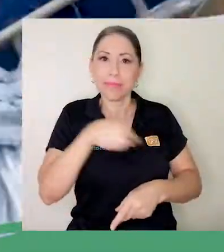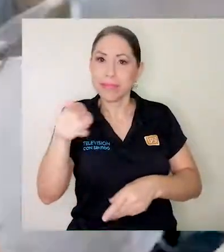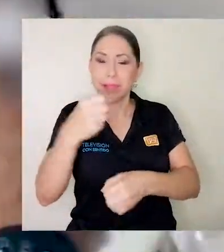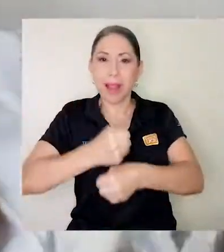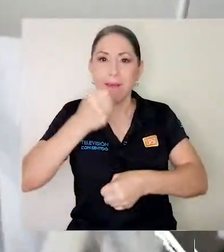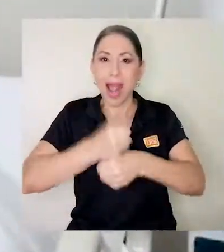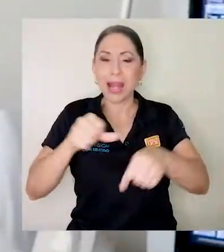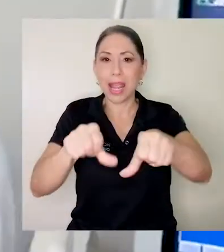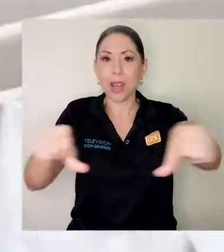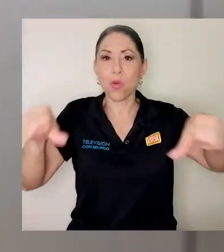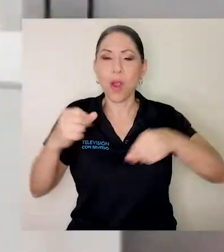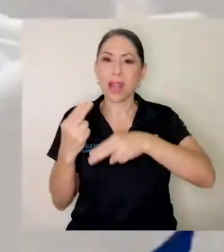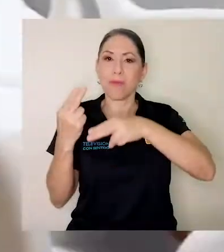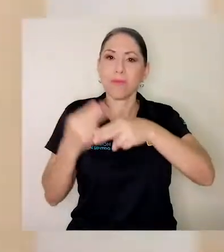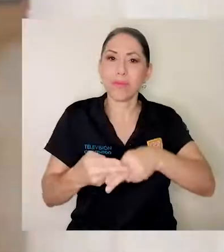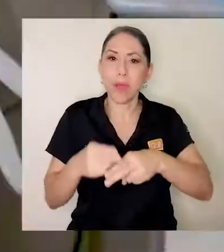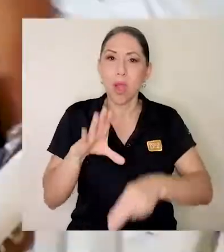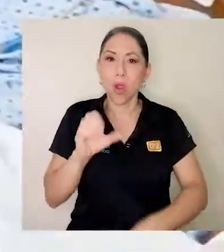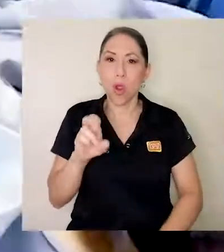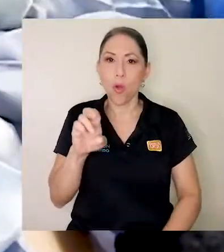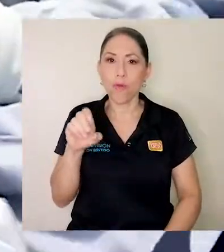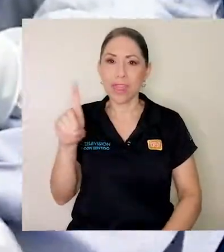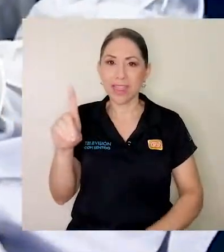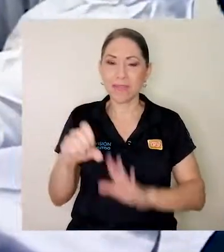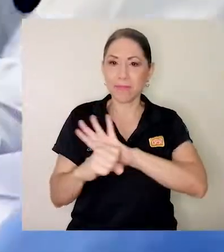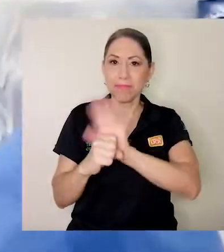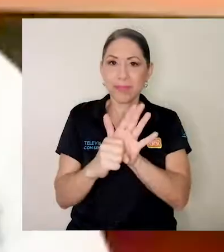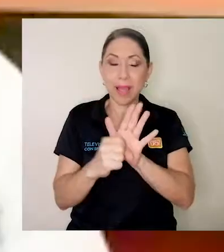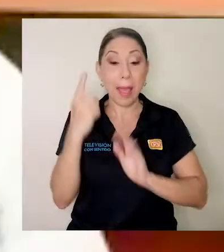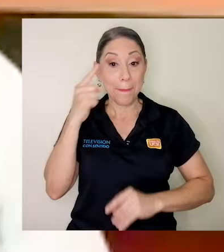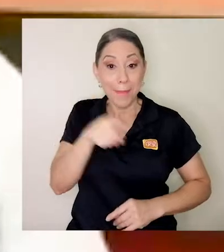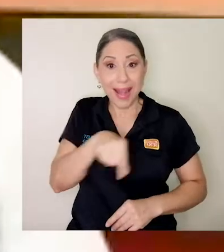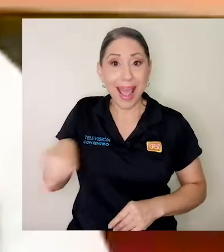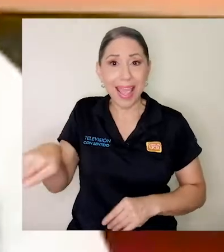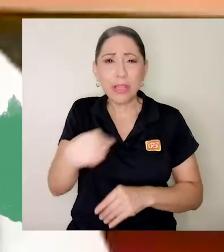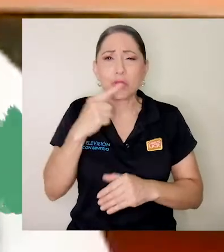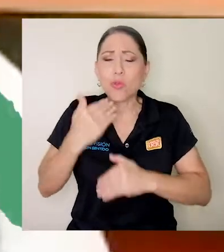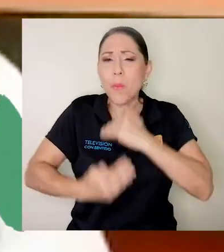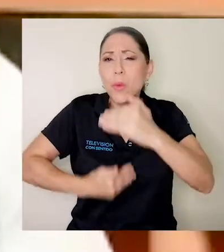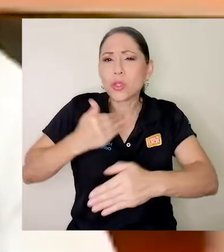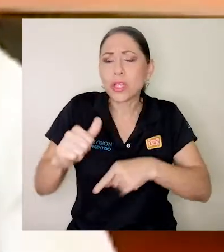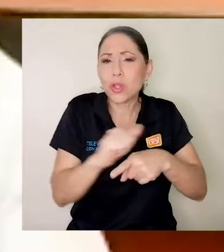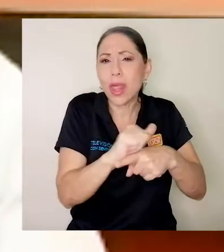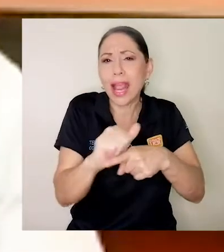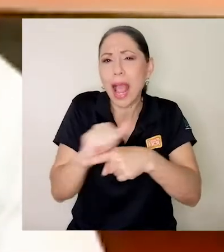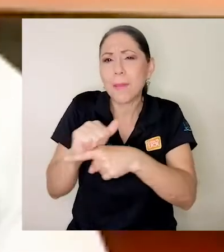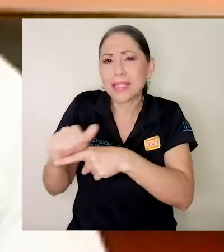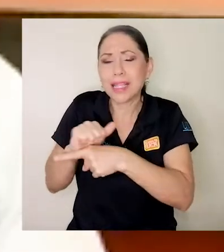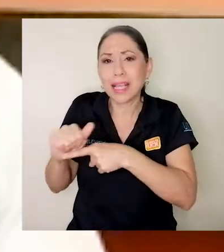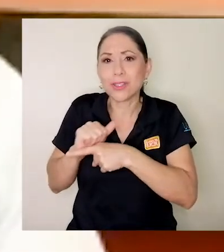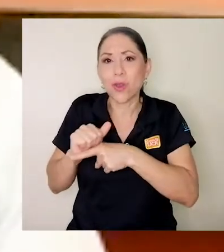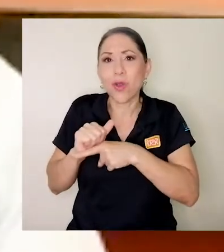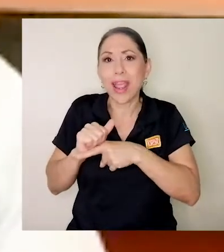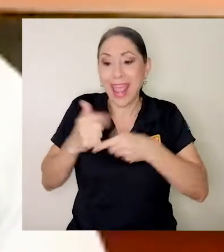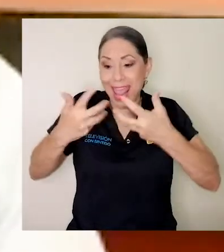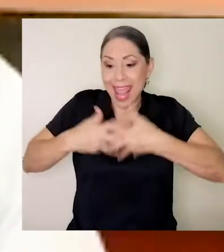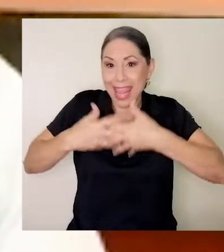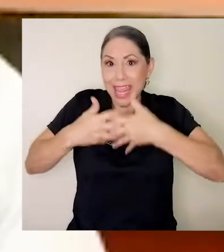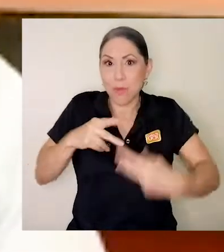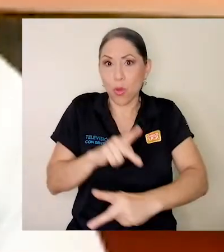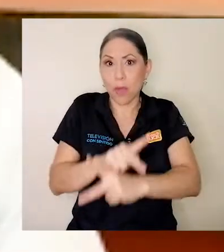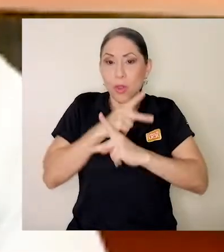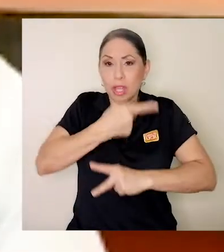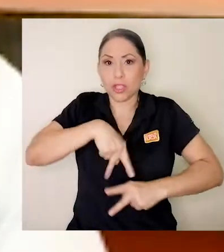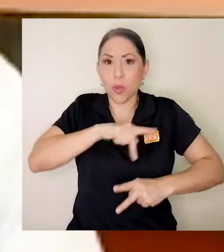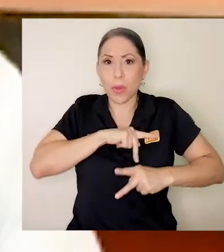ellas, entonces, hay protocolos muy rigurosos, todo un proceso de capacitación sobre cómo ponerse el equipo de